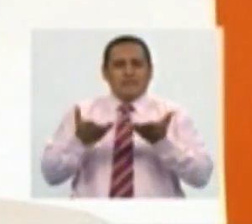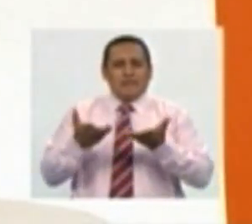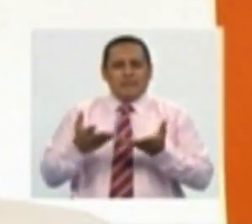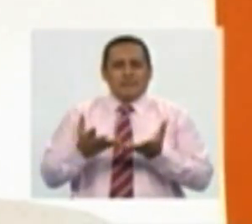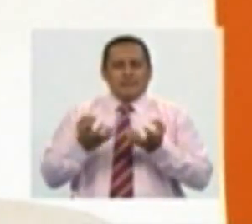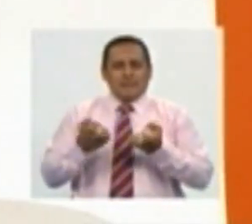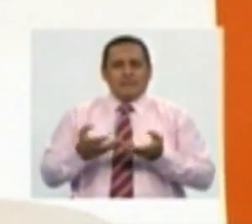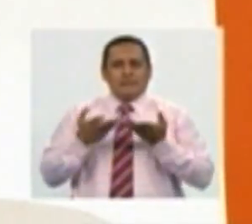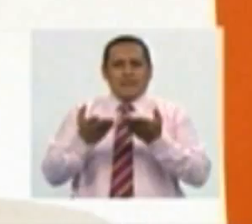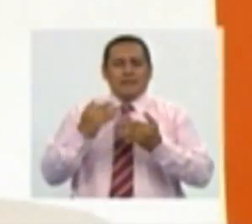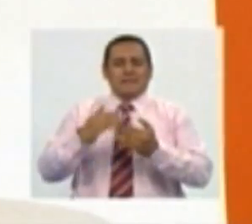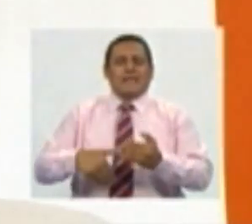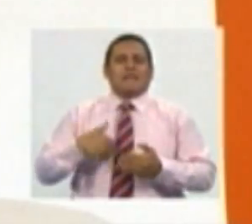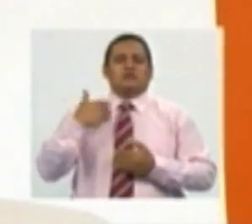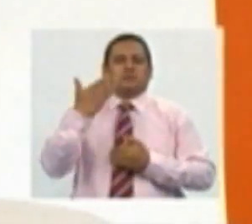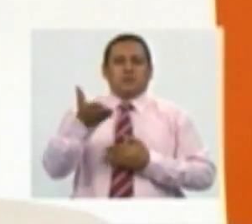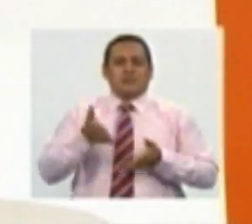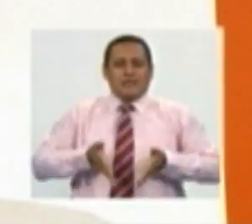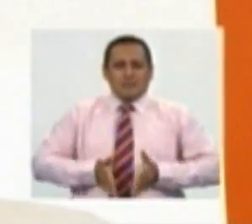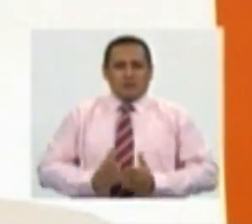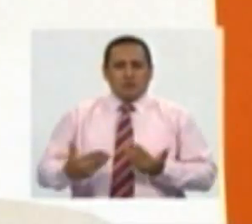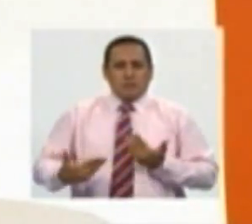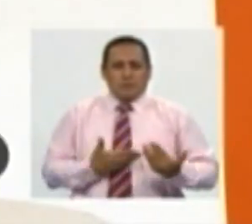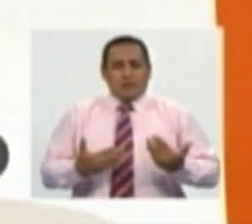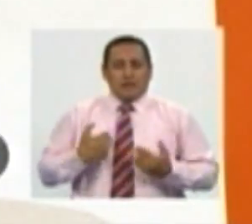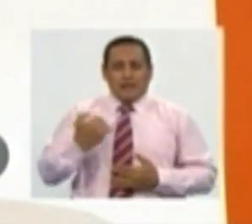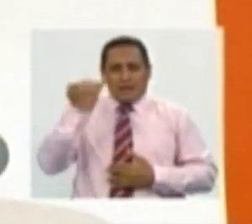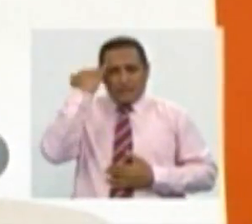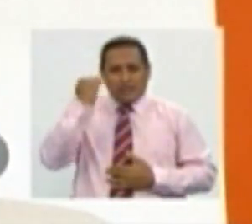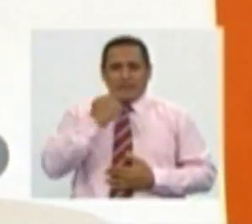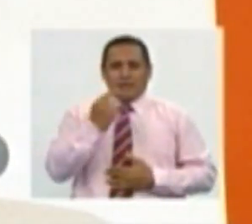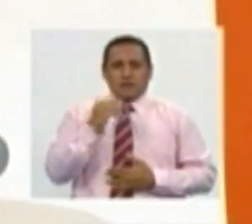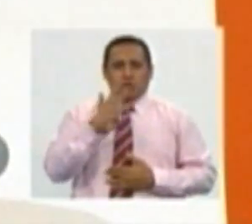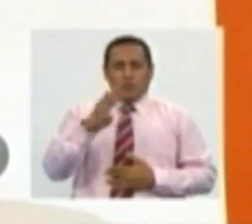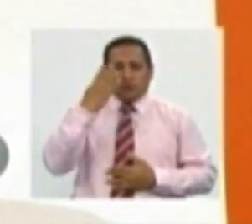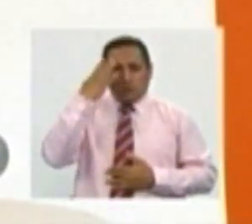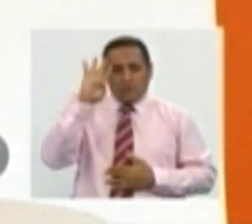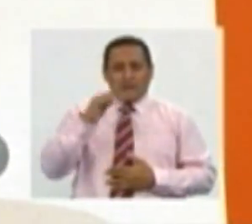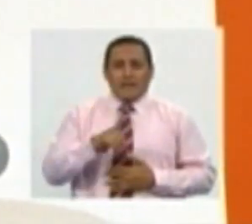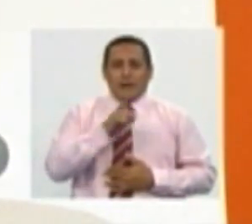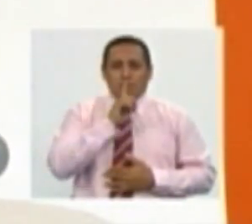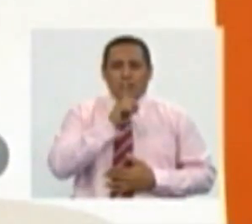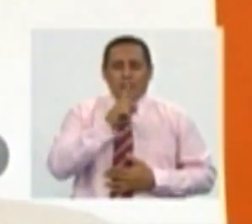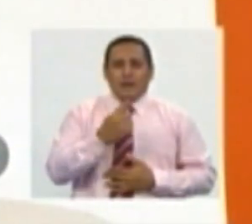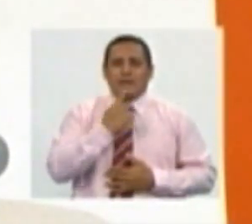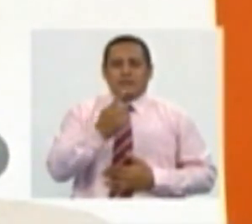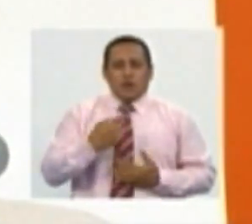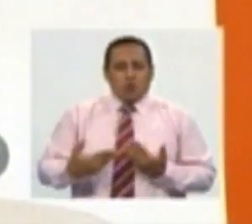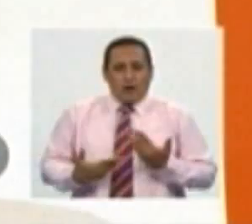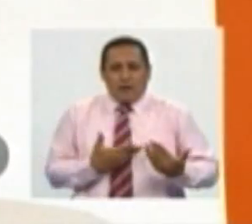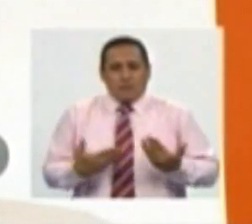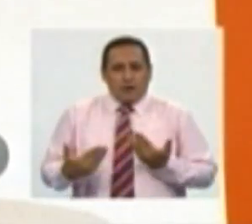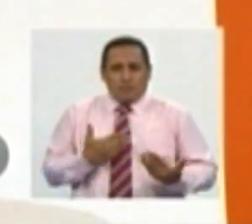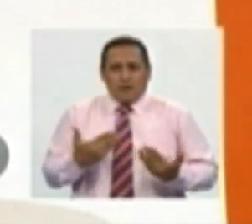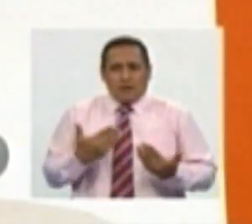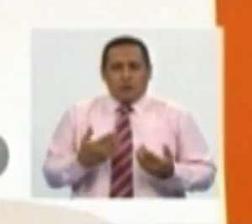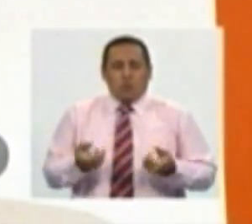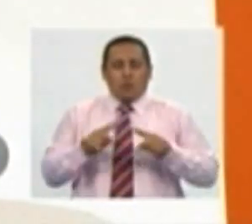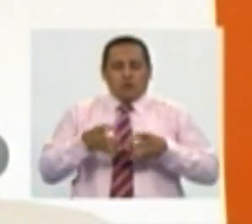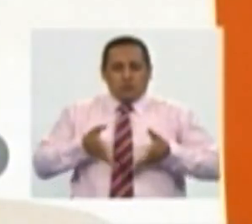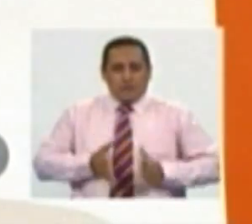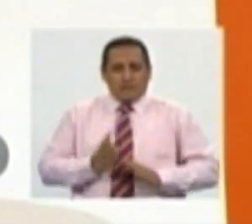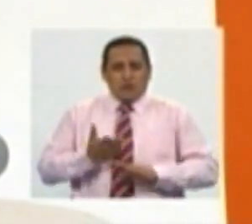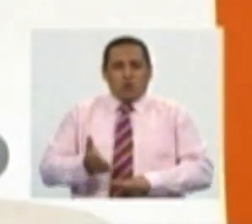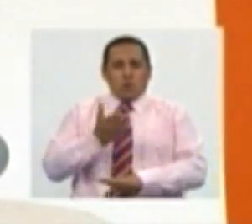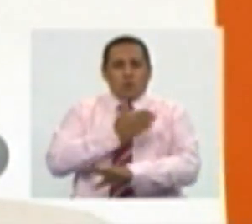otorgar con posterioridad al nacimiento del bebé. La idea de estos 4 días es que el papá esté con el hijo una vez que